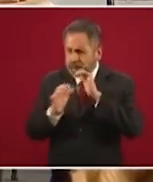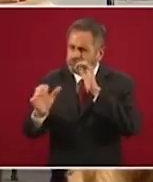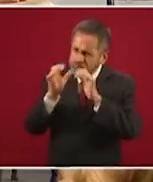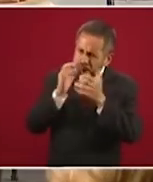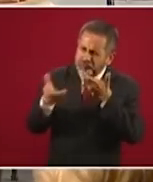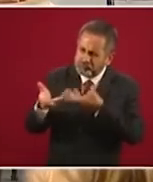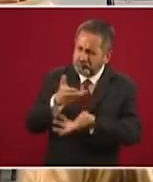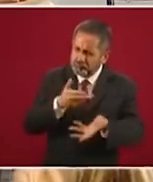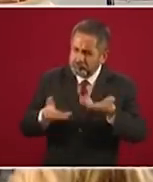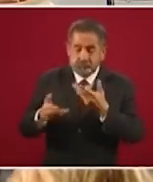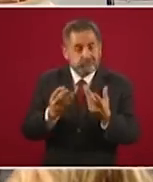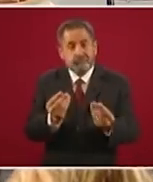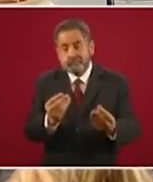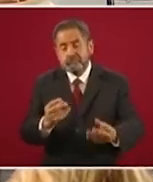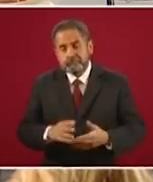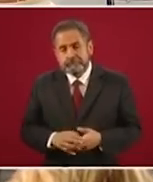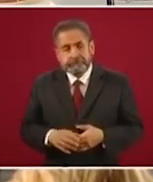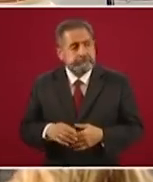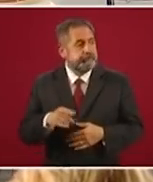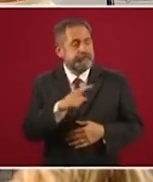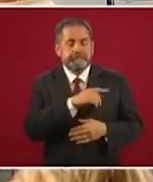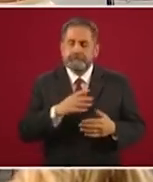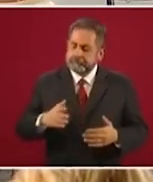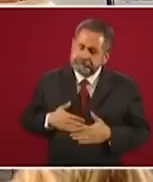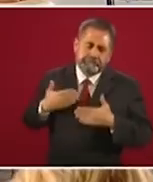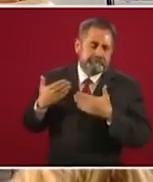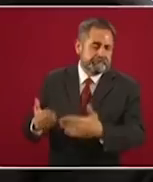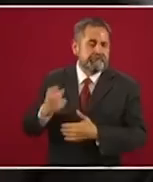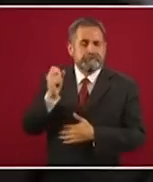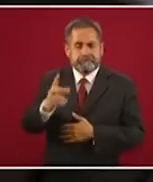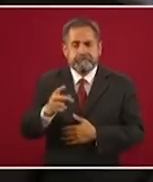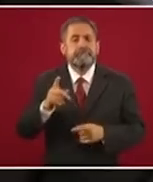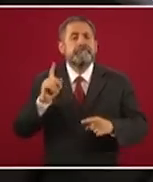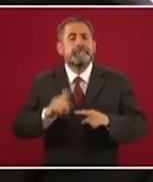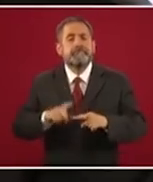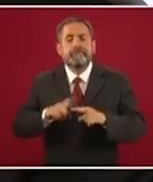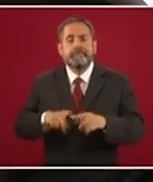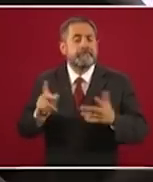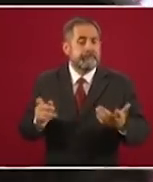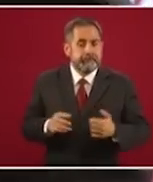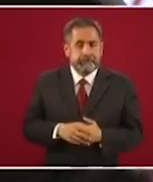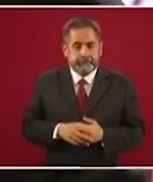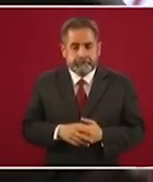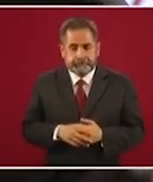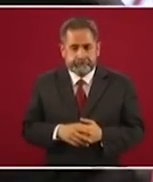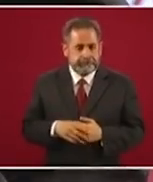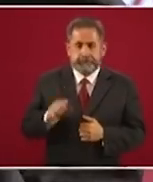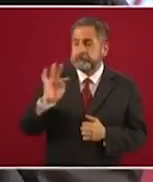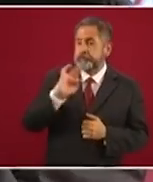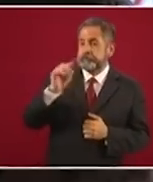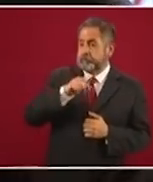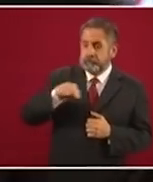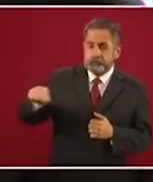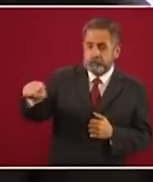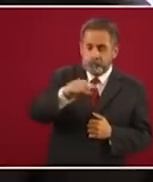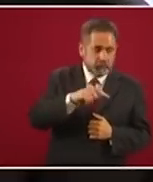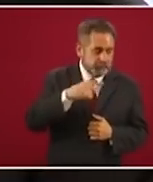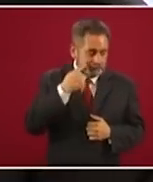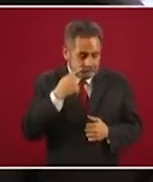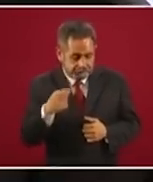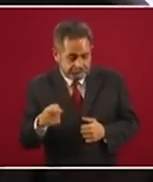nuestra confianza es en que las personas que identifiquen cuál es el bien